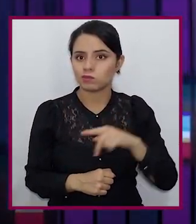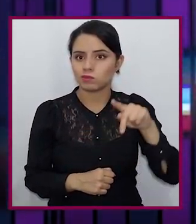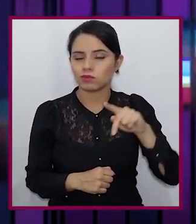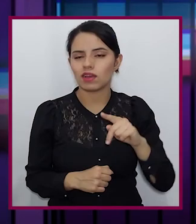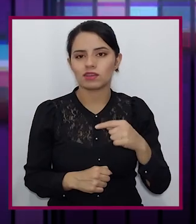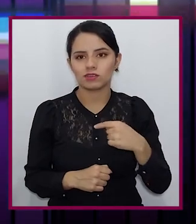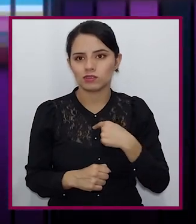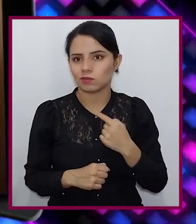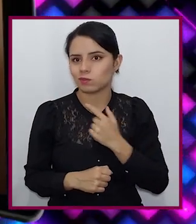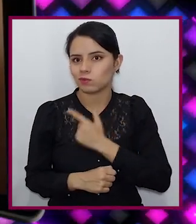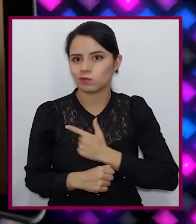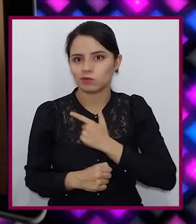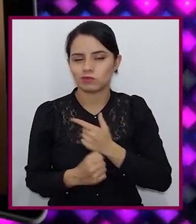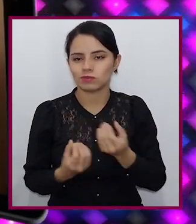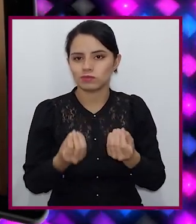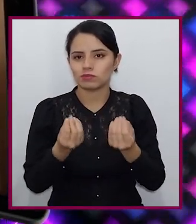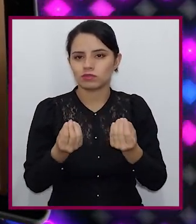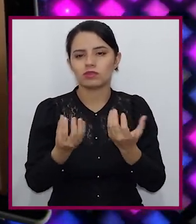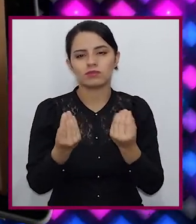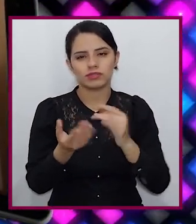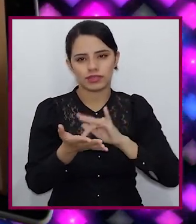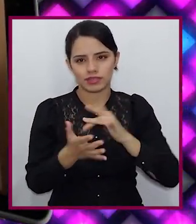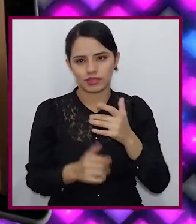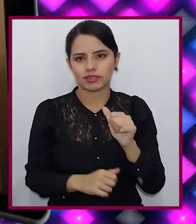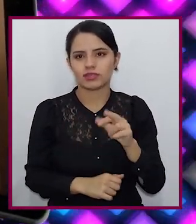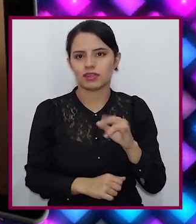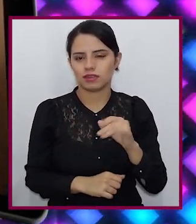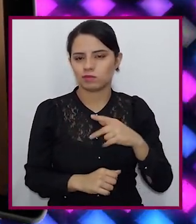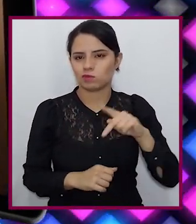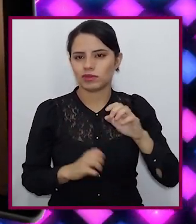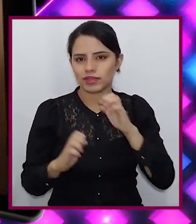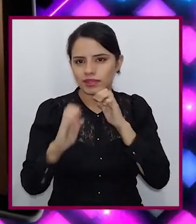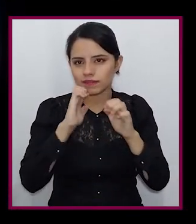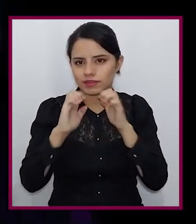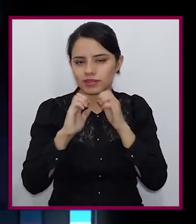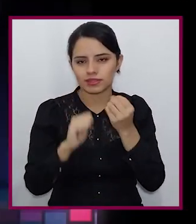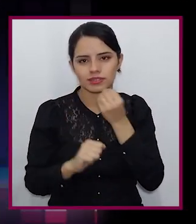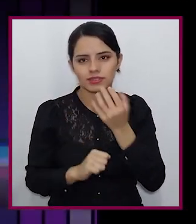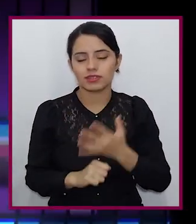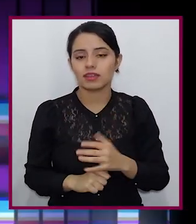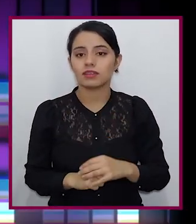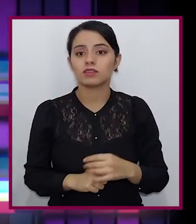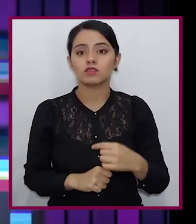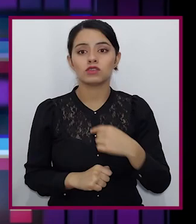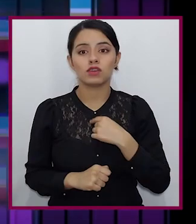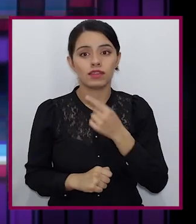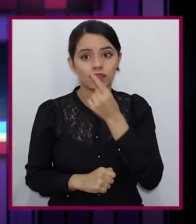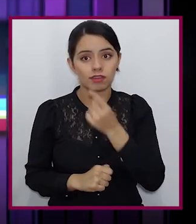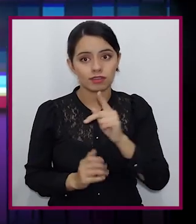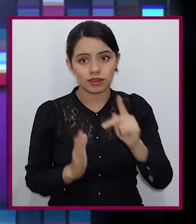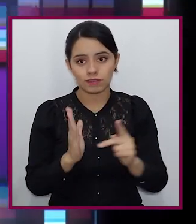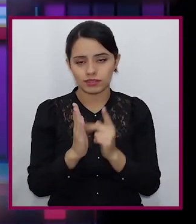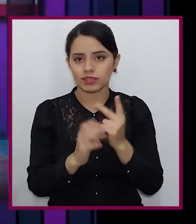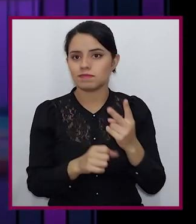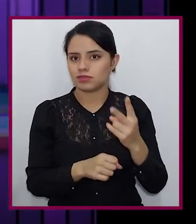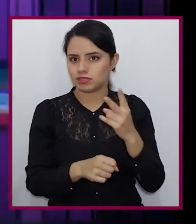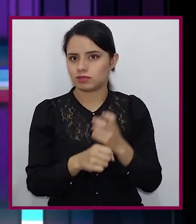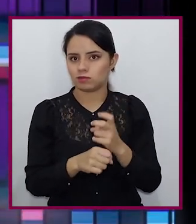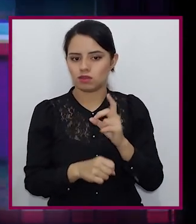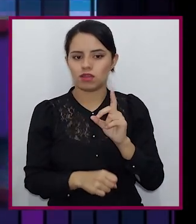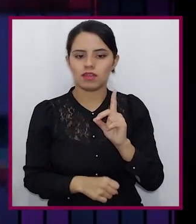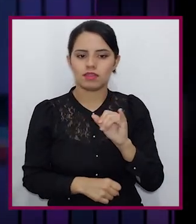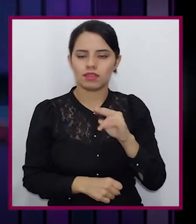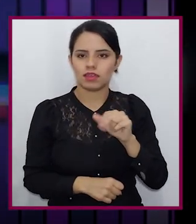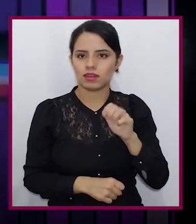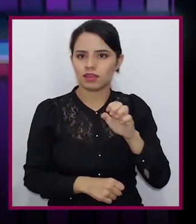Me encantó. A mí también. Muchas gracias a Eric por esa entrevista tan chida. Y yo insisto que invitemos a Dianela